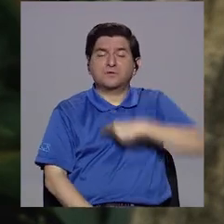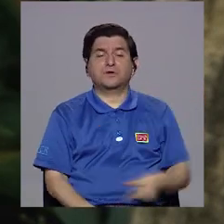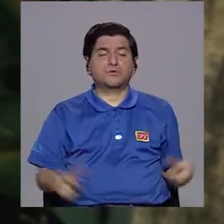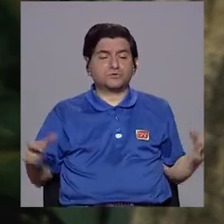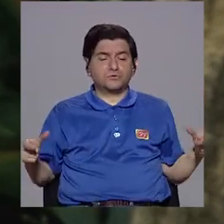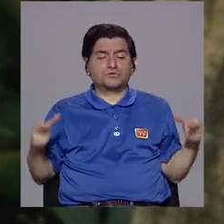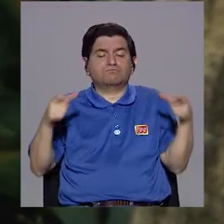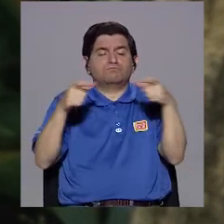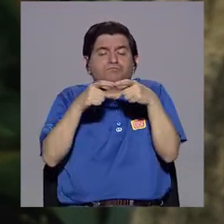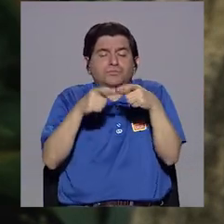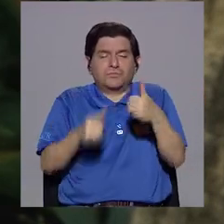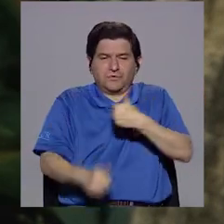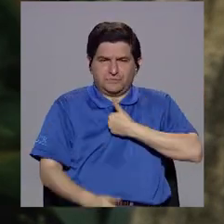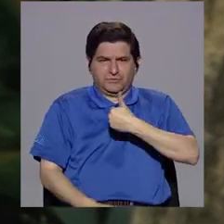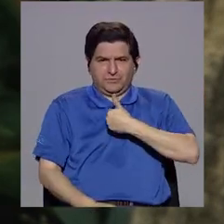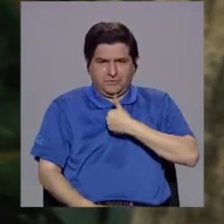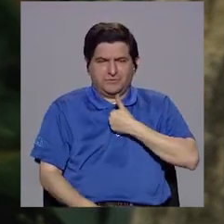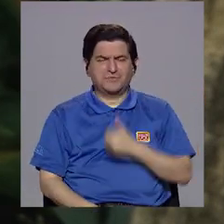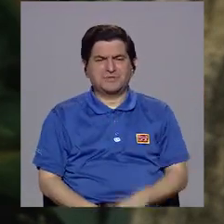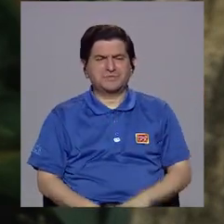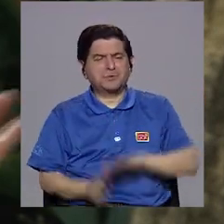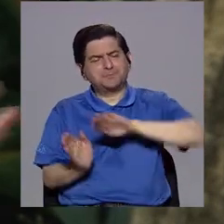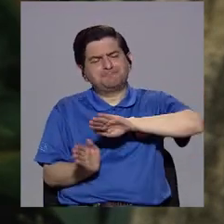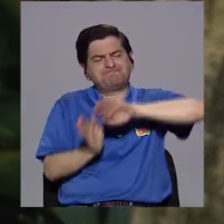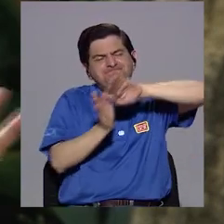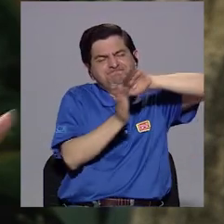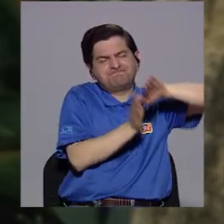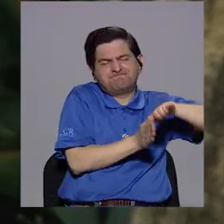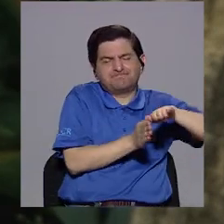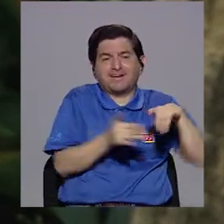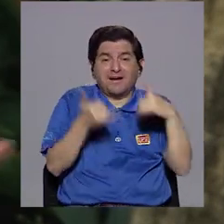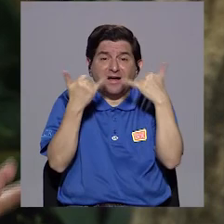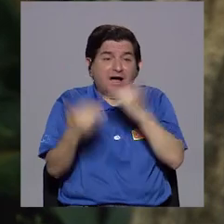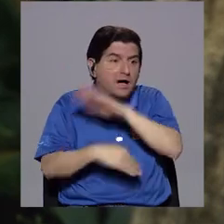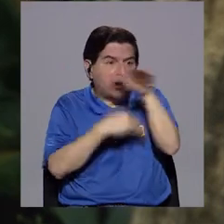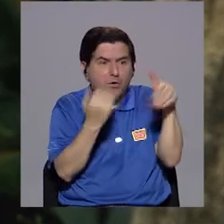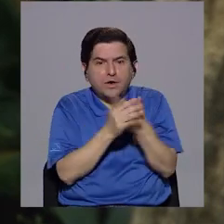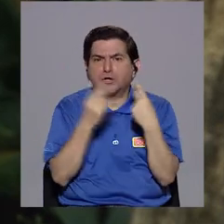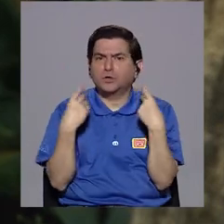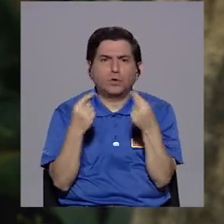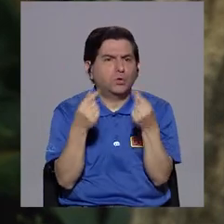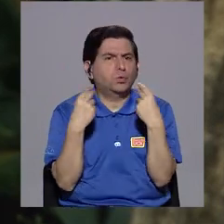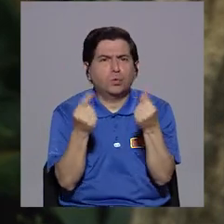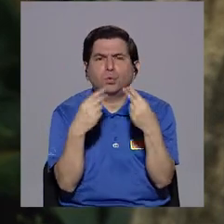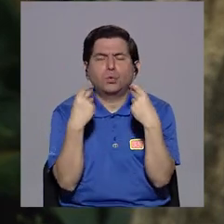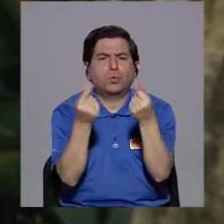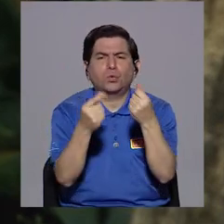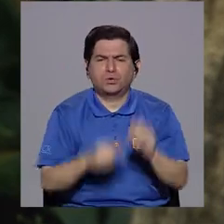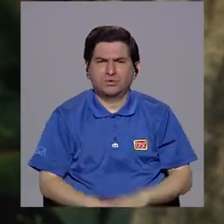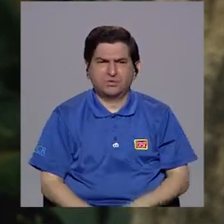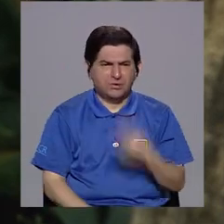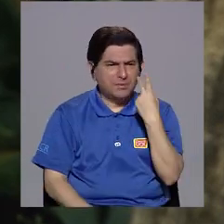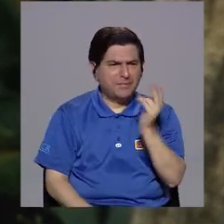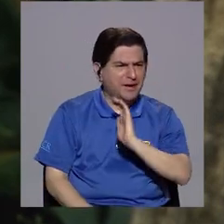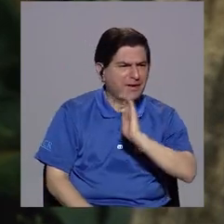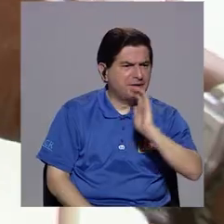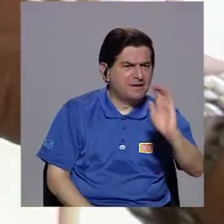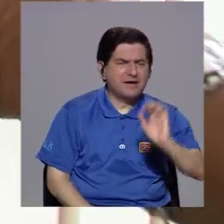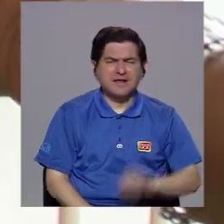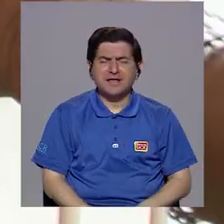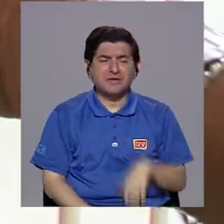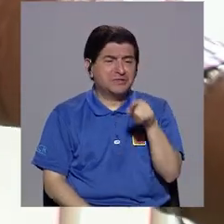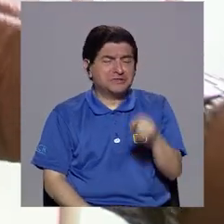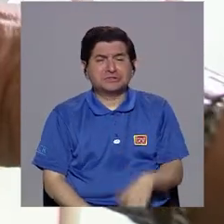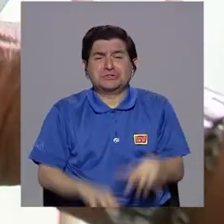como a conectarnos con nosotros, a dejar un poco de lado ahorita que todo está tan rápido, o sea, vemos niños